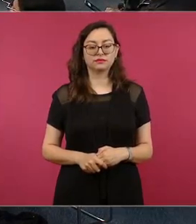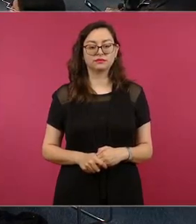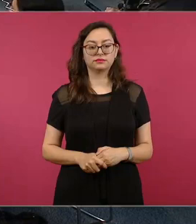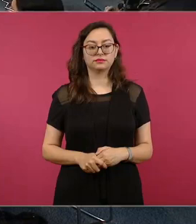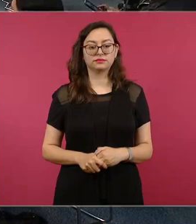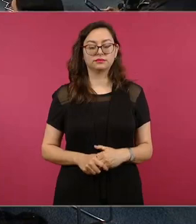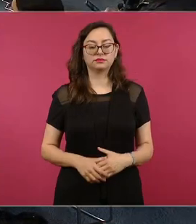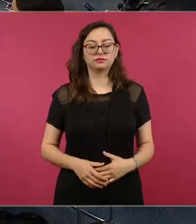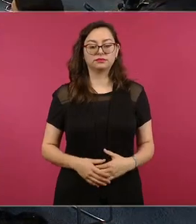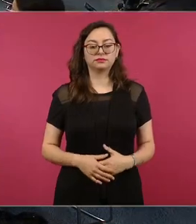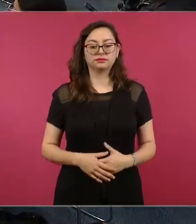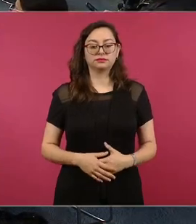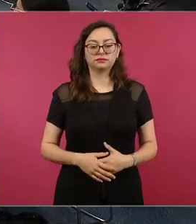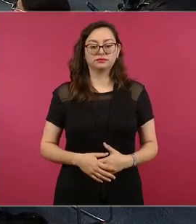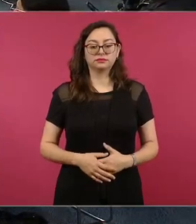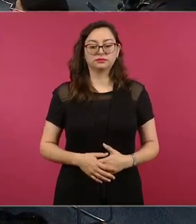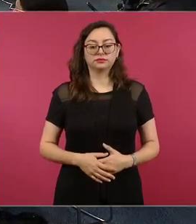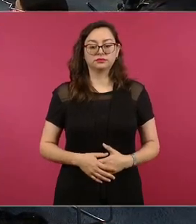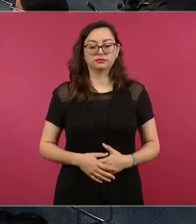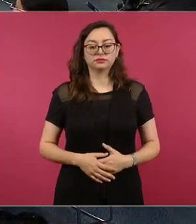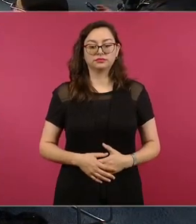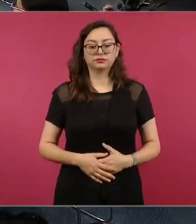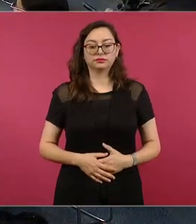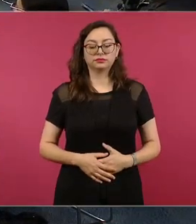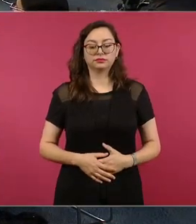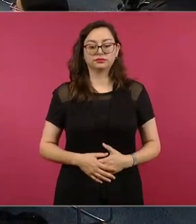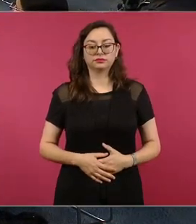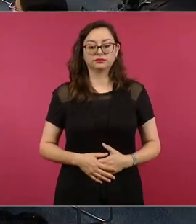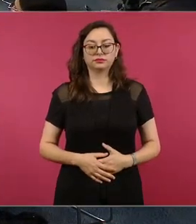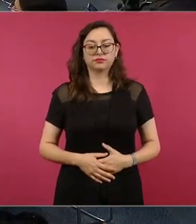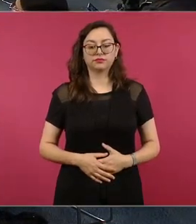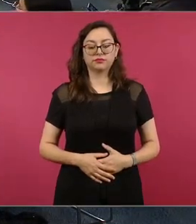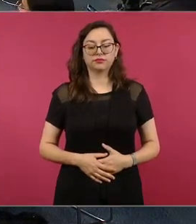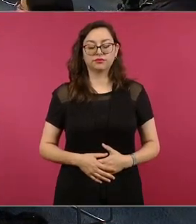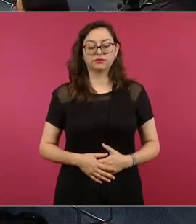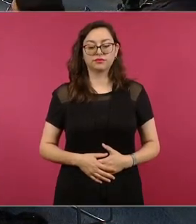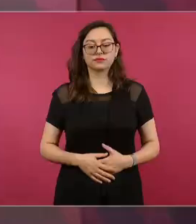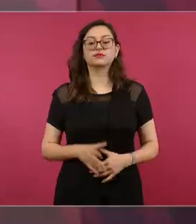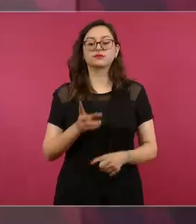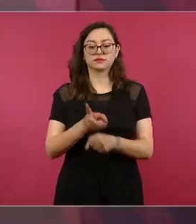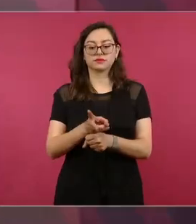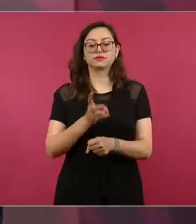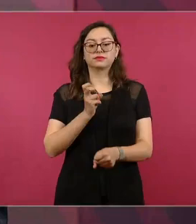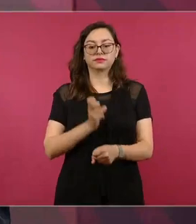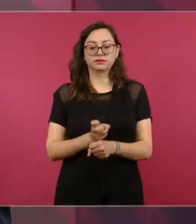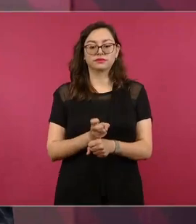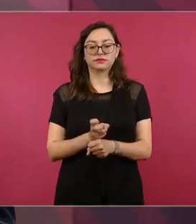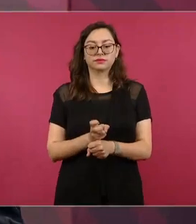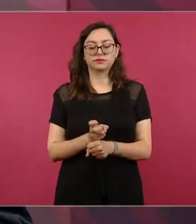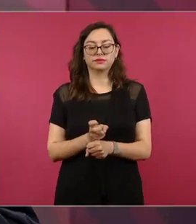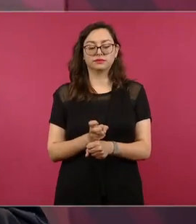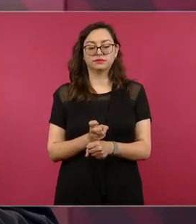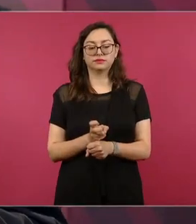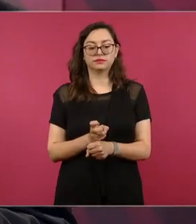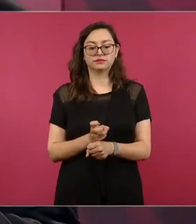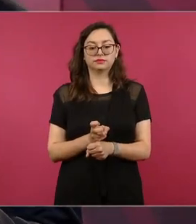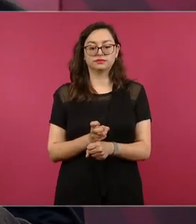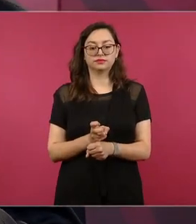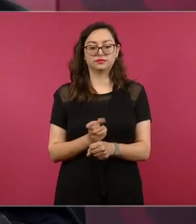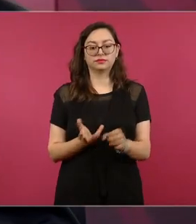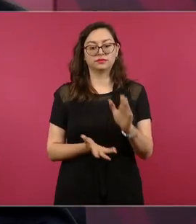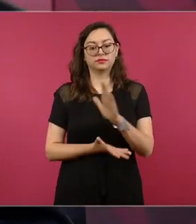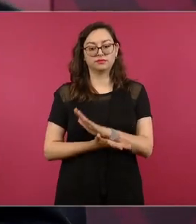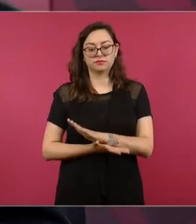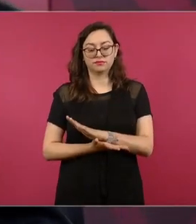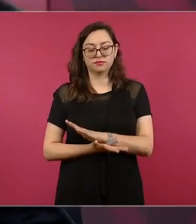sí les invitamos vamos a este a tener la